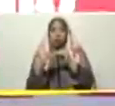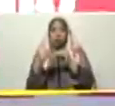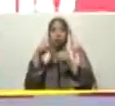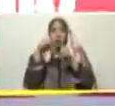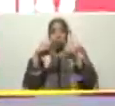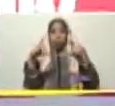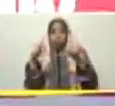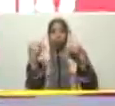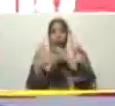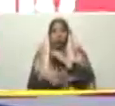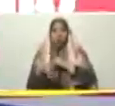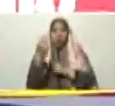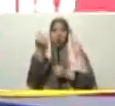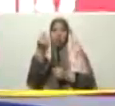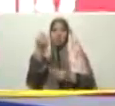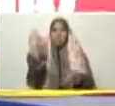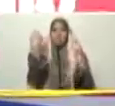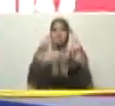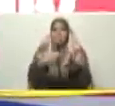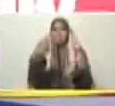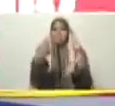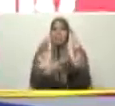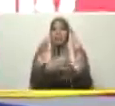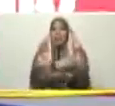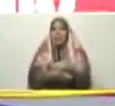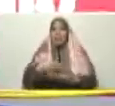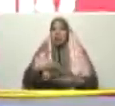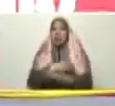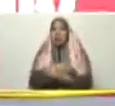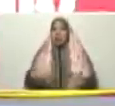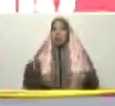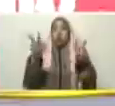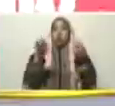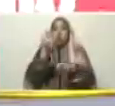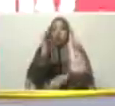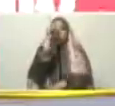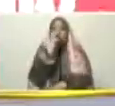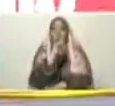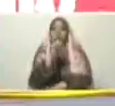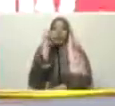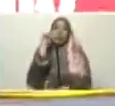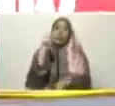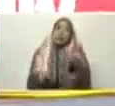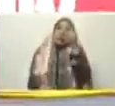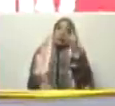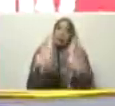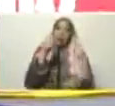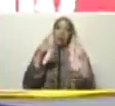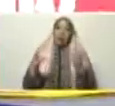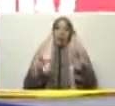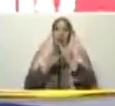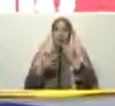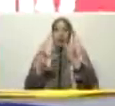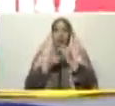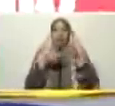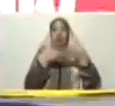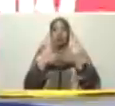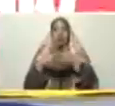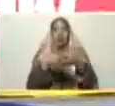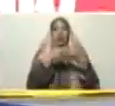y pagar un poco es real para que te metan la tarjeta nueva por cuatro años dependencia tecnológica imperialistas